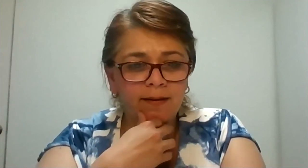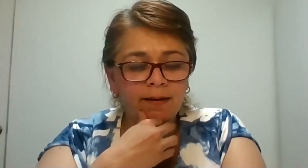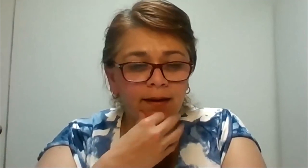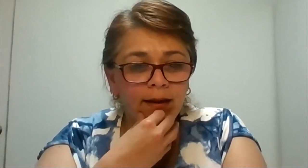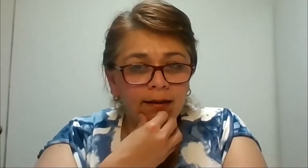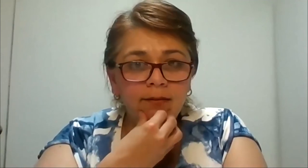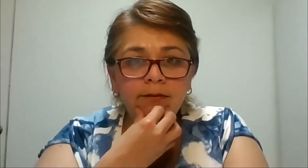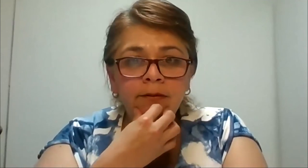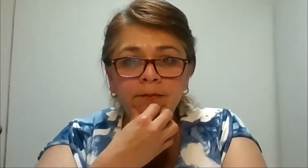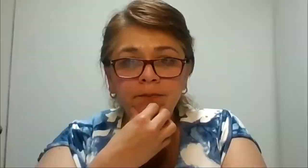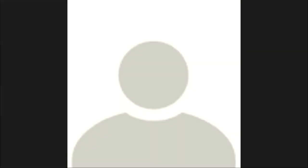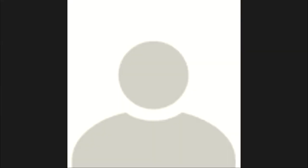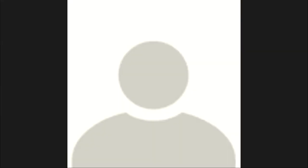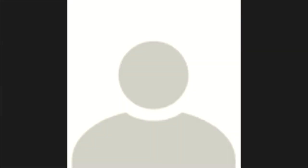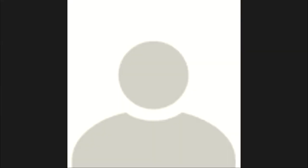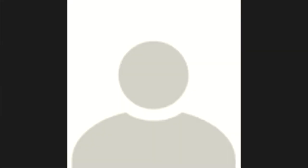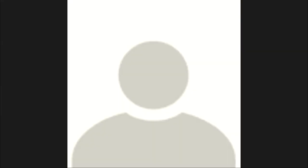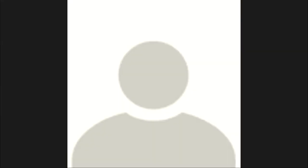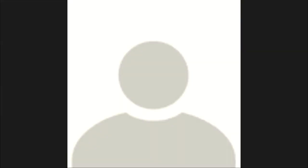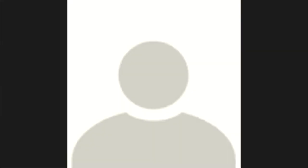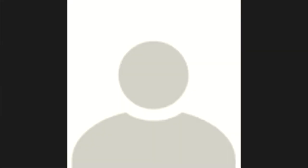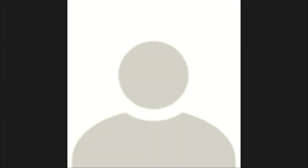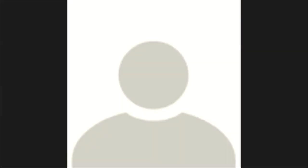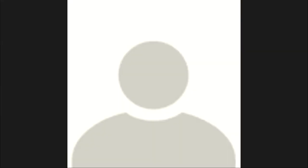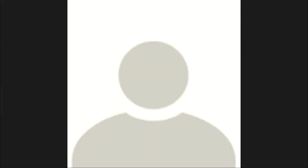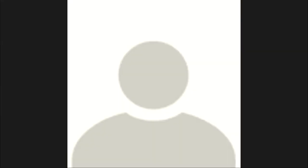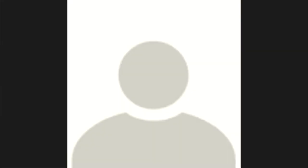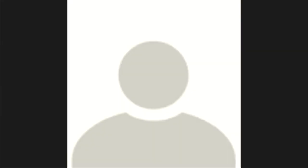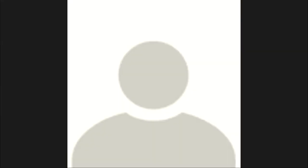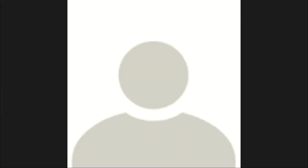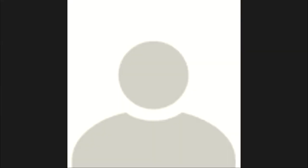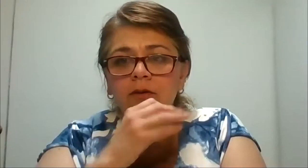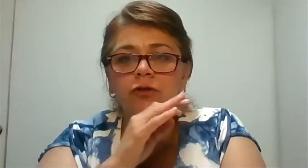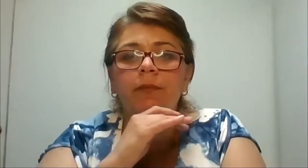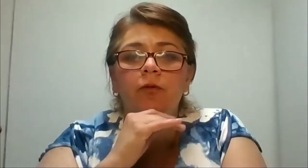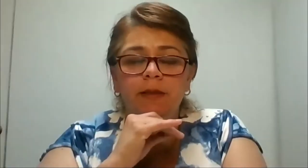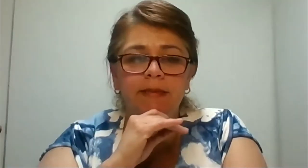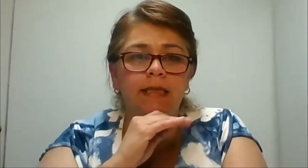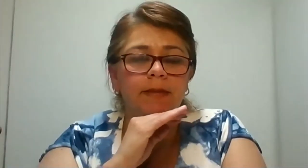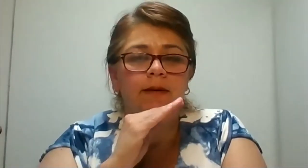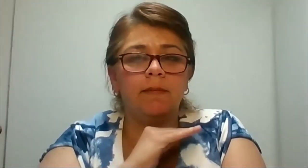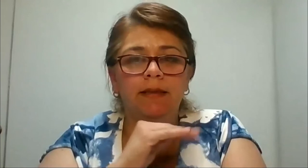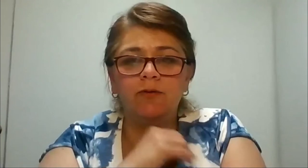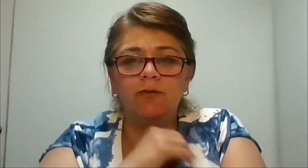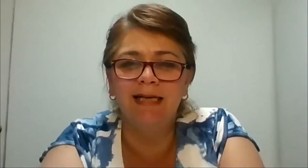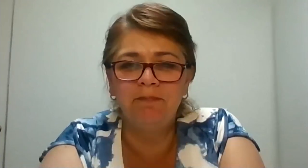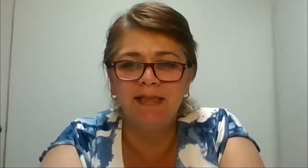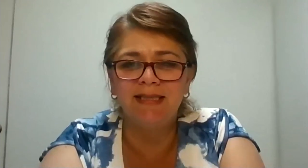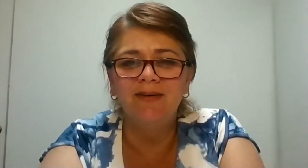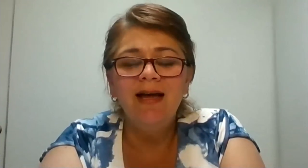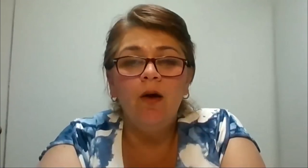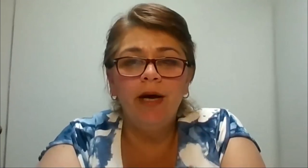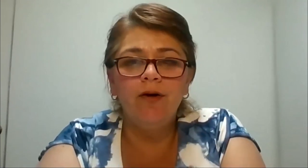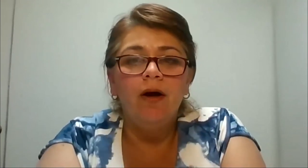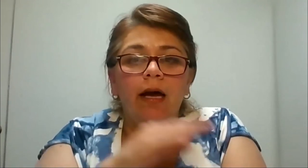mí. Tuvo que desconectarse de la sesión. Una disculpa. Ah, no te preocupes, pensé que me estaban mandando un mensaje